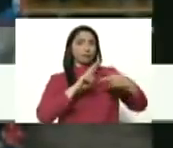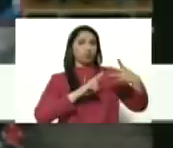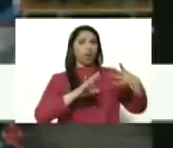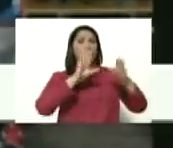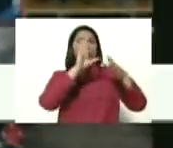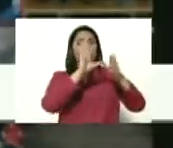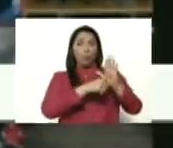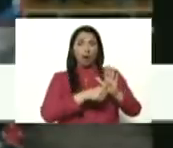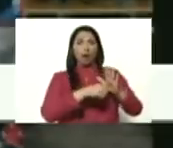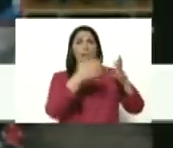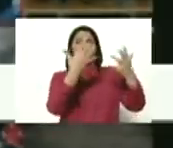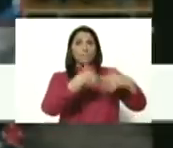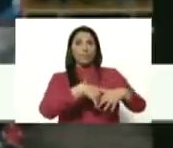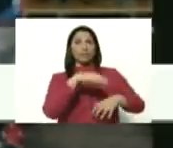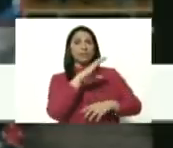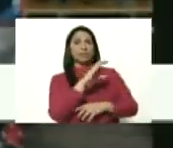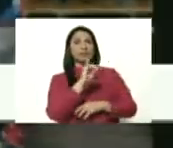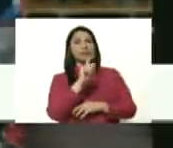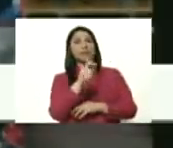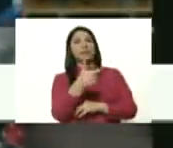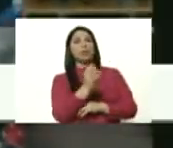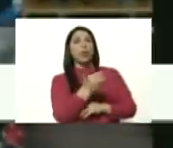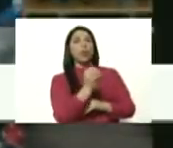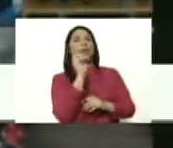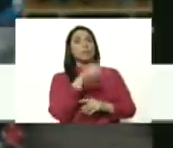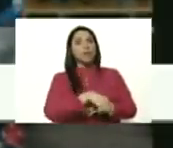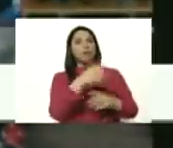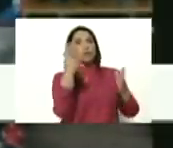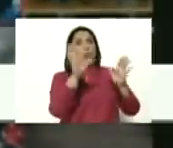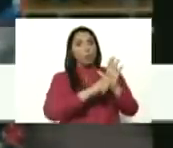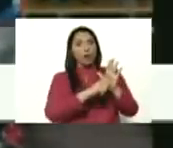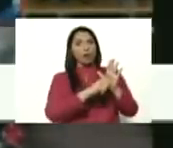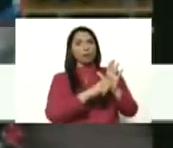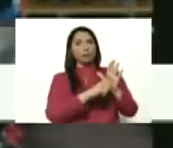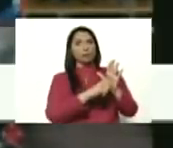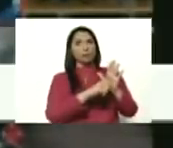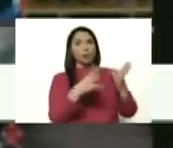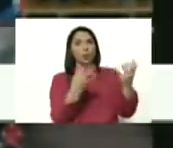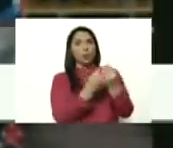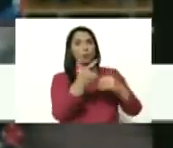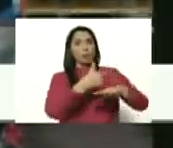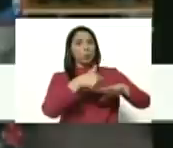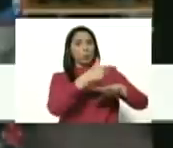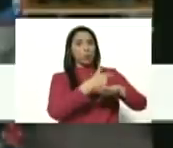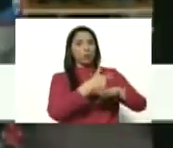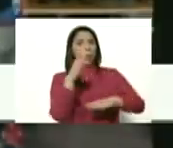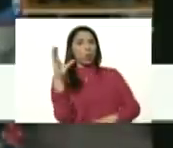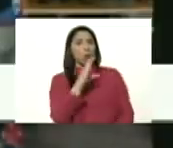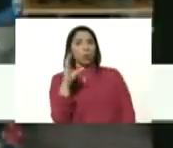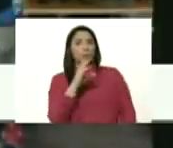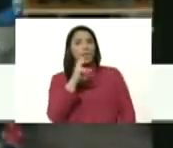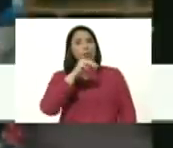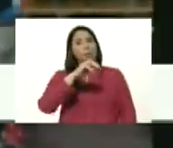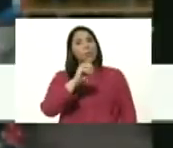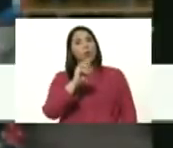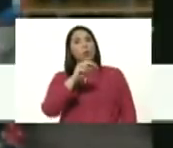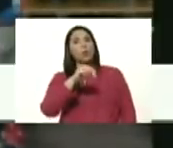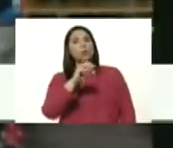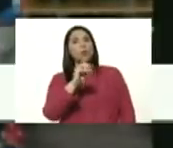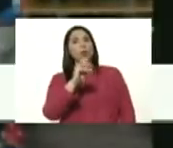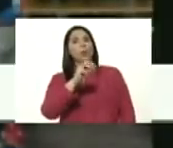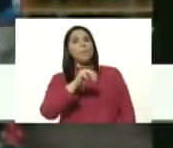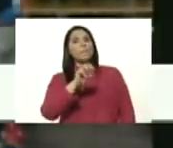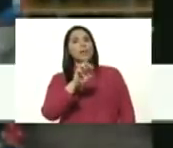empresa de Venezuela Silgo, se han robado también con la complicidad del gobierno colombiano la empresa Monómeros. Han